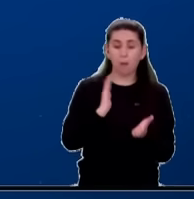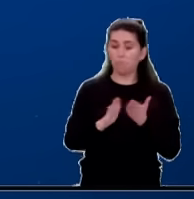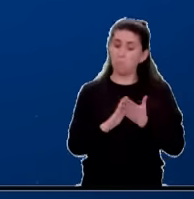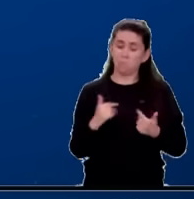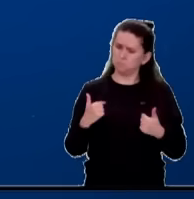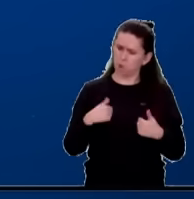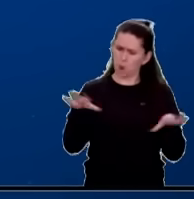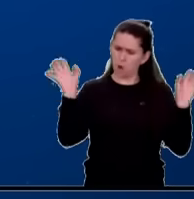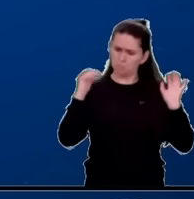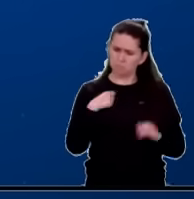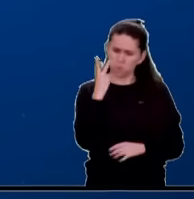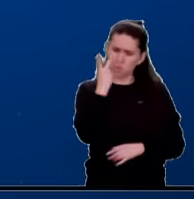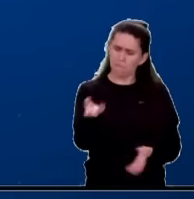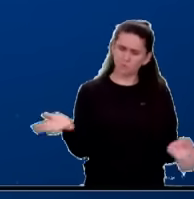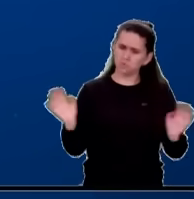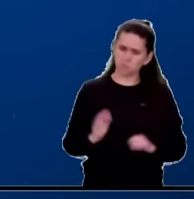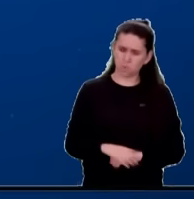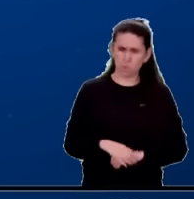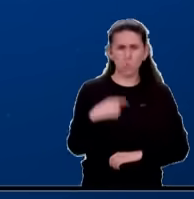no sé nada?